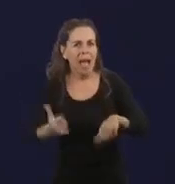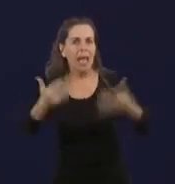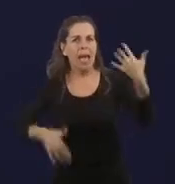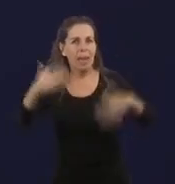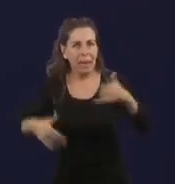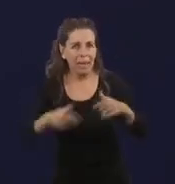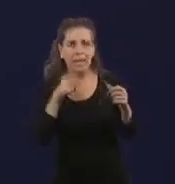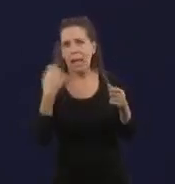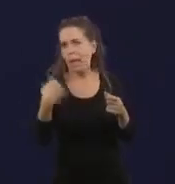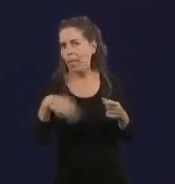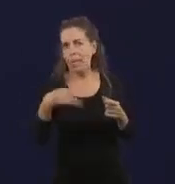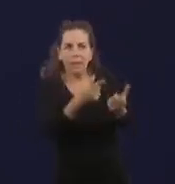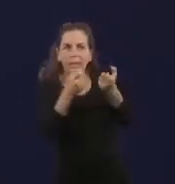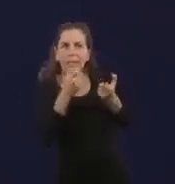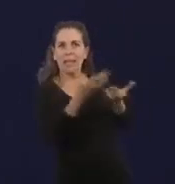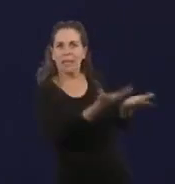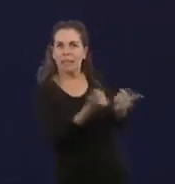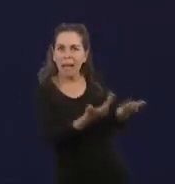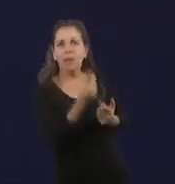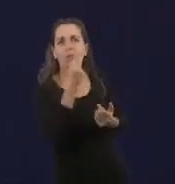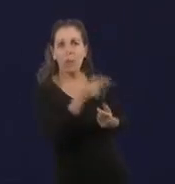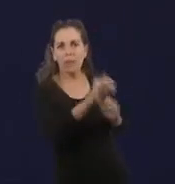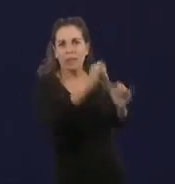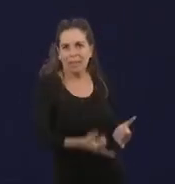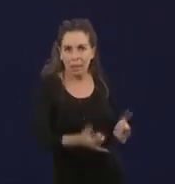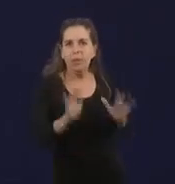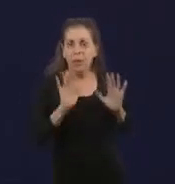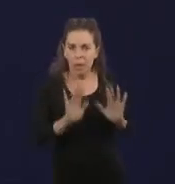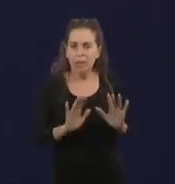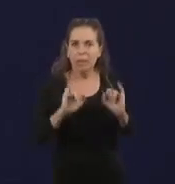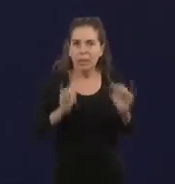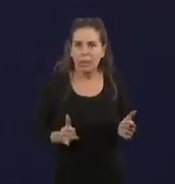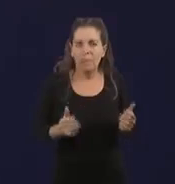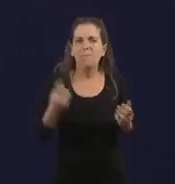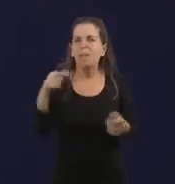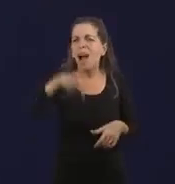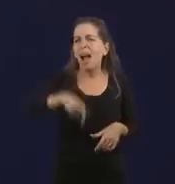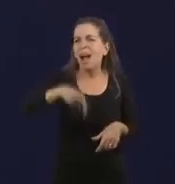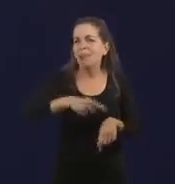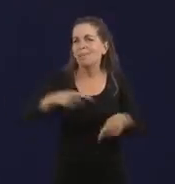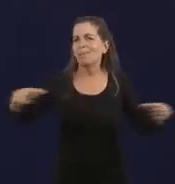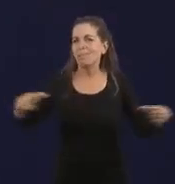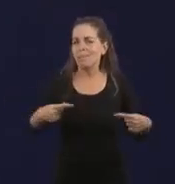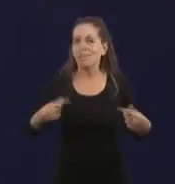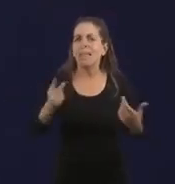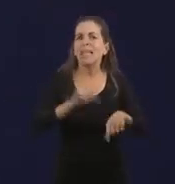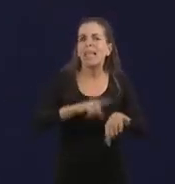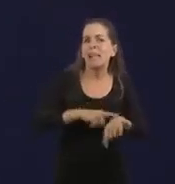disponibilidad inmediata. Por lo tanto, es absolutamente impracticable con los tiempos del Estado y de la